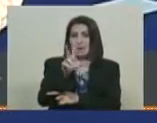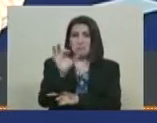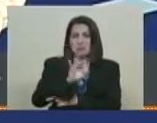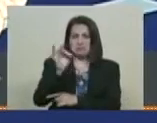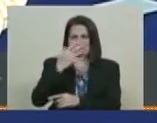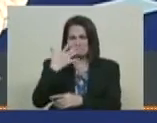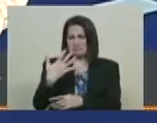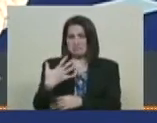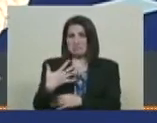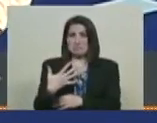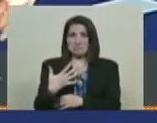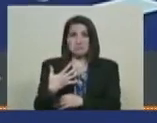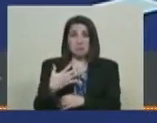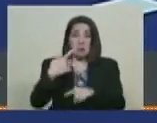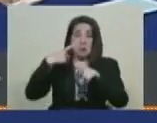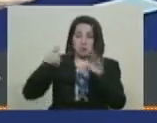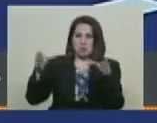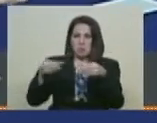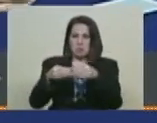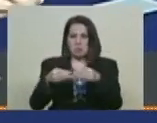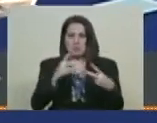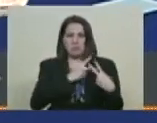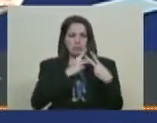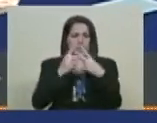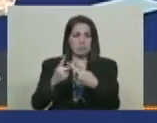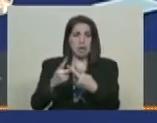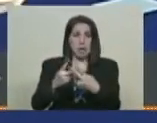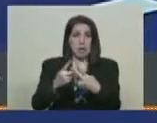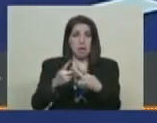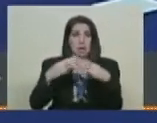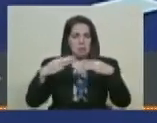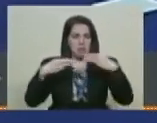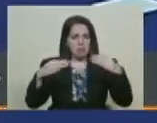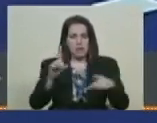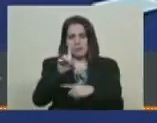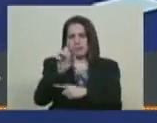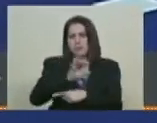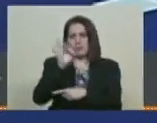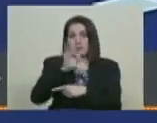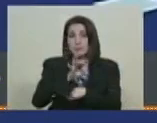Y un partido terrorista llamado Voluntad Popular, 1%.